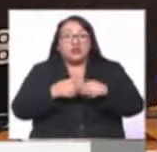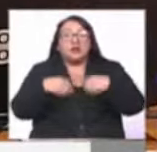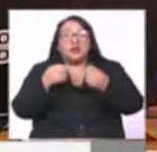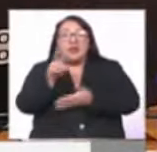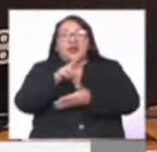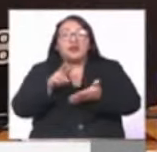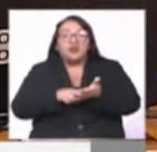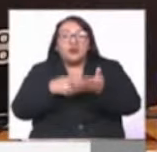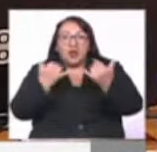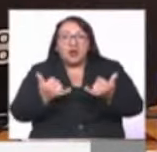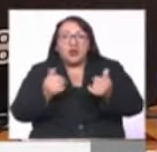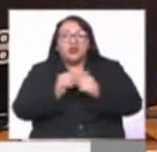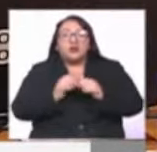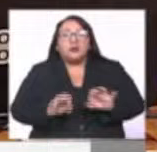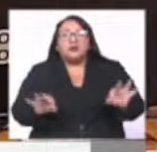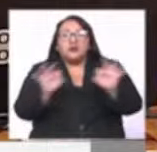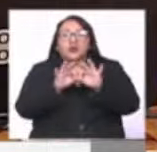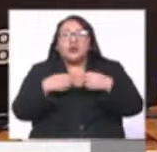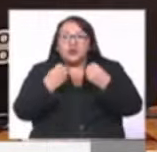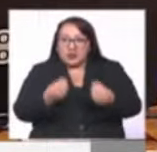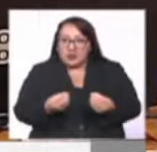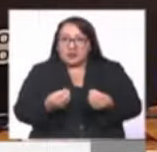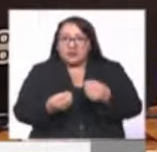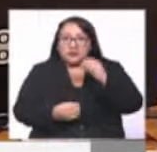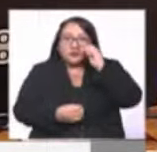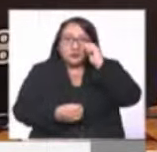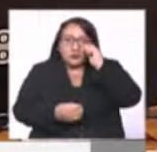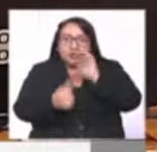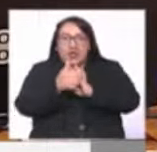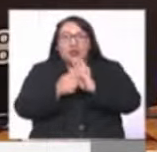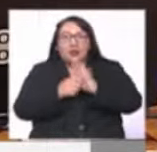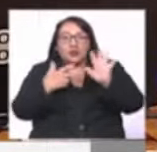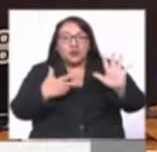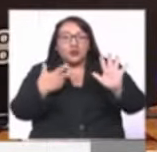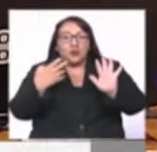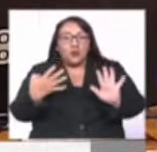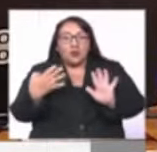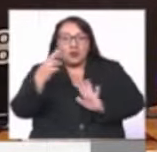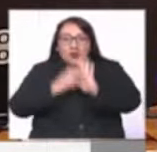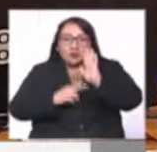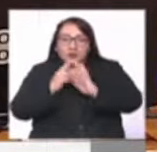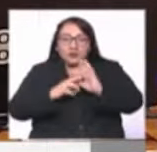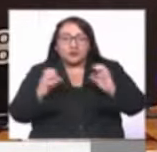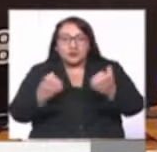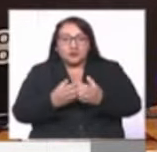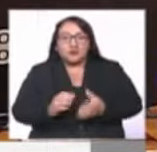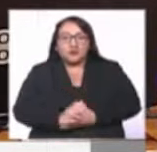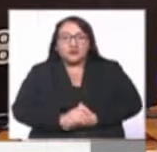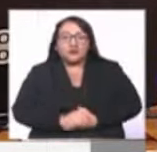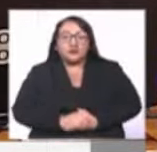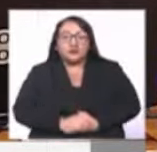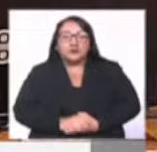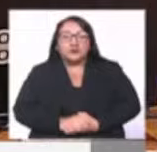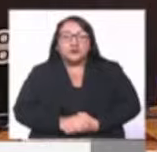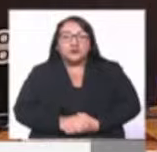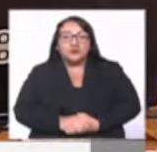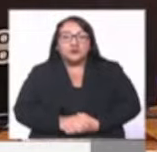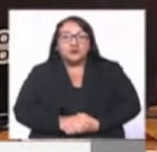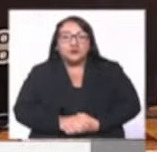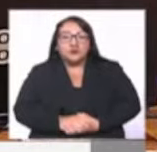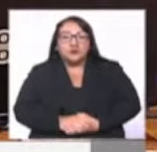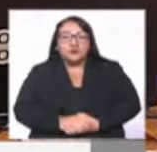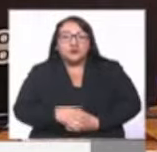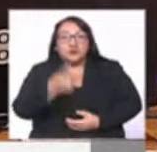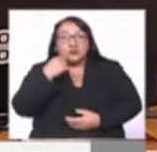lectura a la la parte pertinente del artículo 89 del reglamento del Congreso de la República